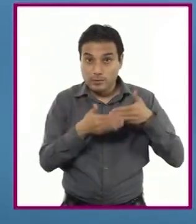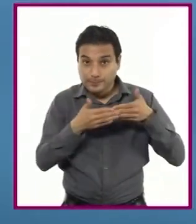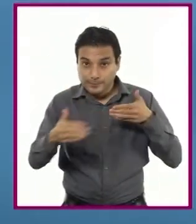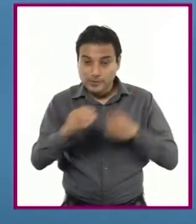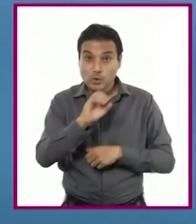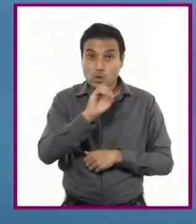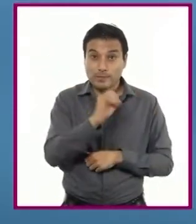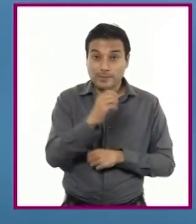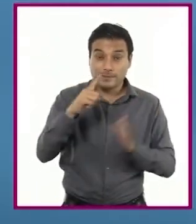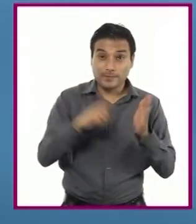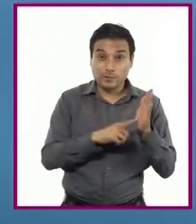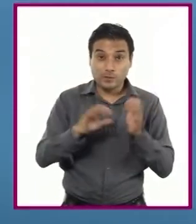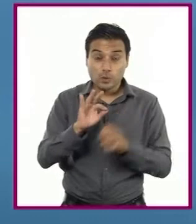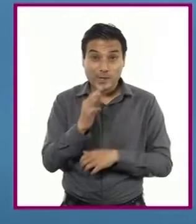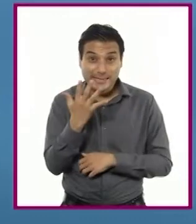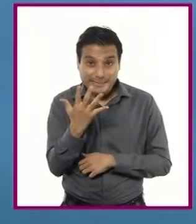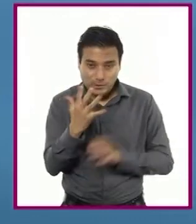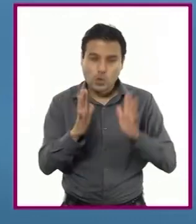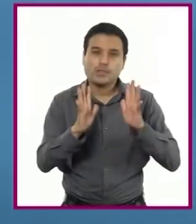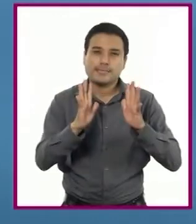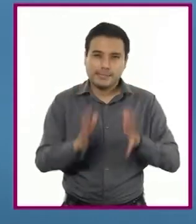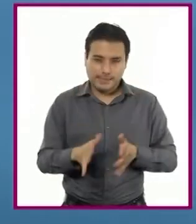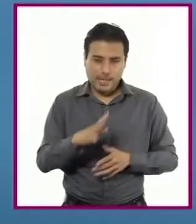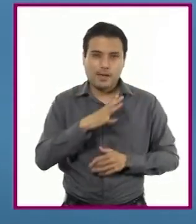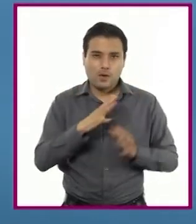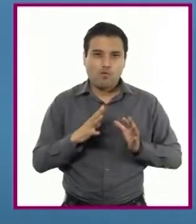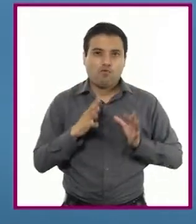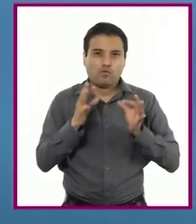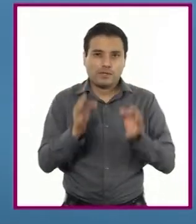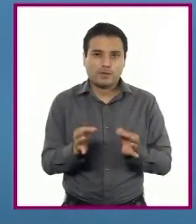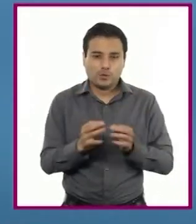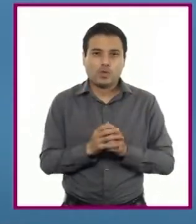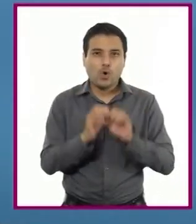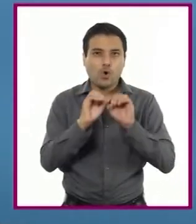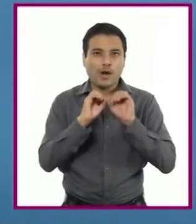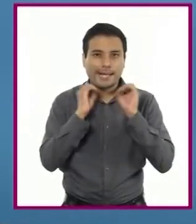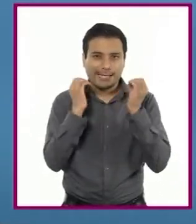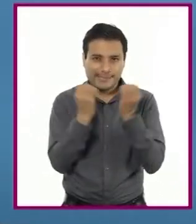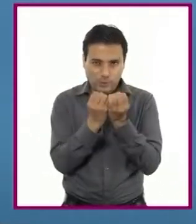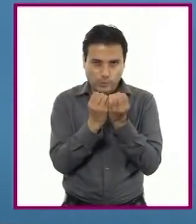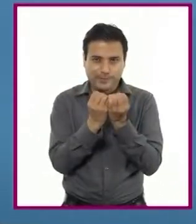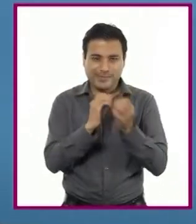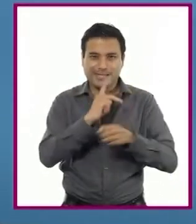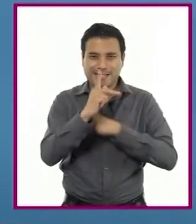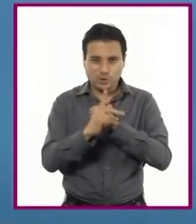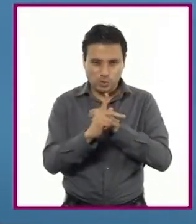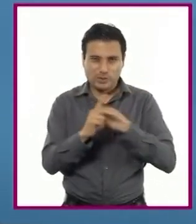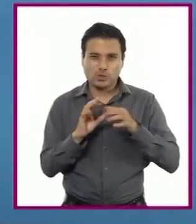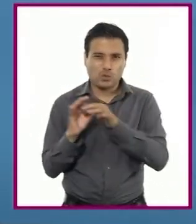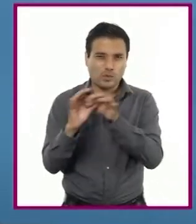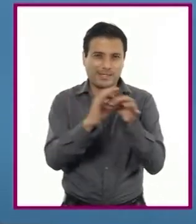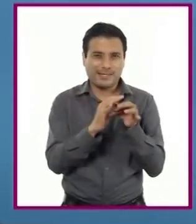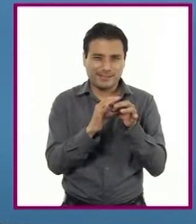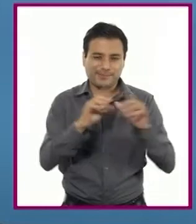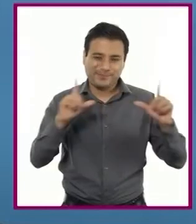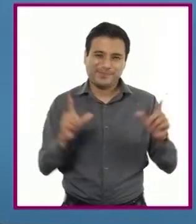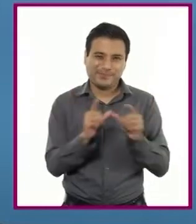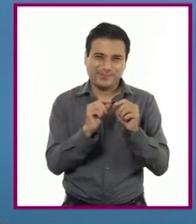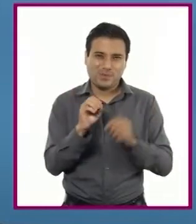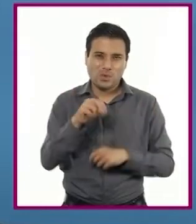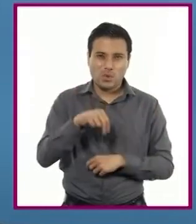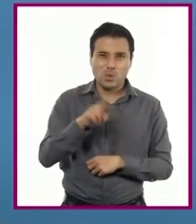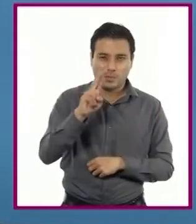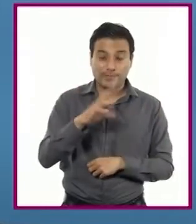1945, se fundó la Organización de Naciones Unidas ONU, integrada en ese momento